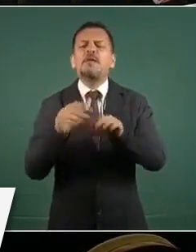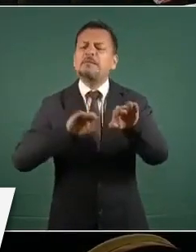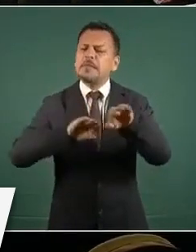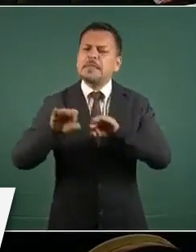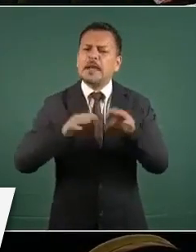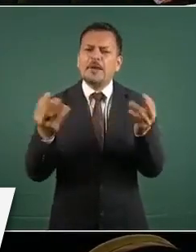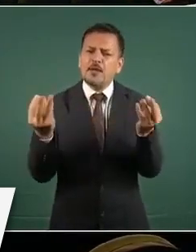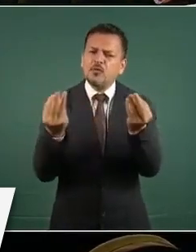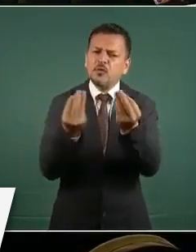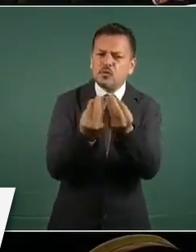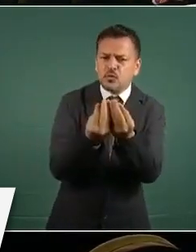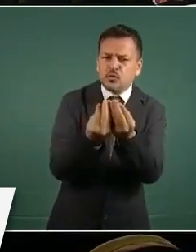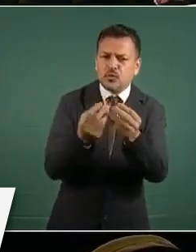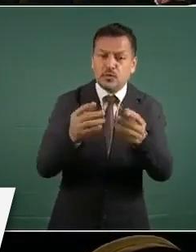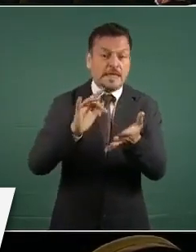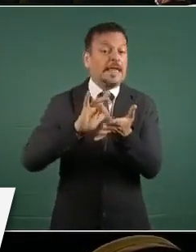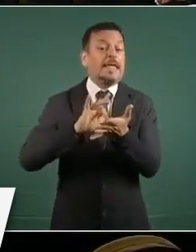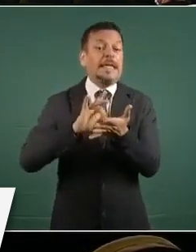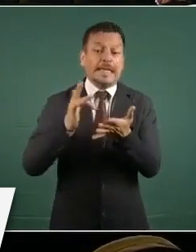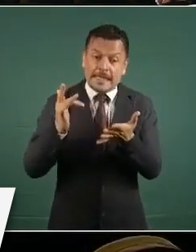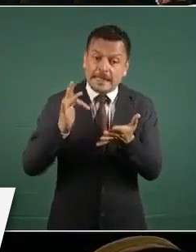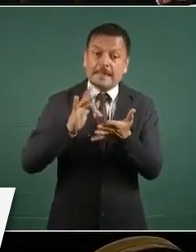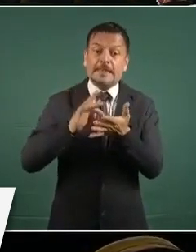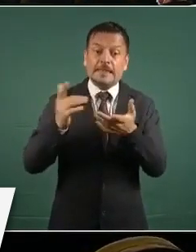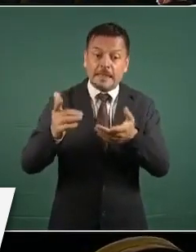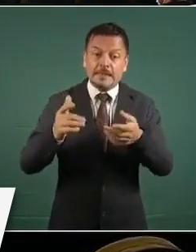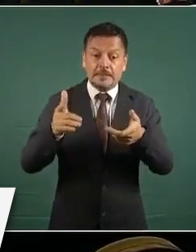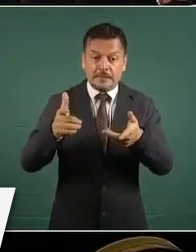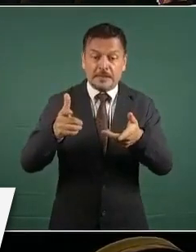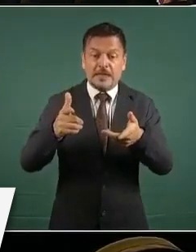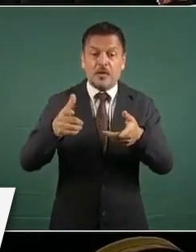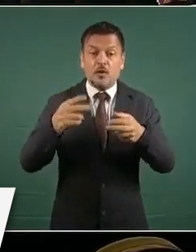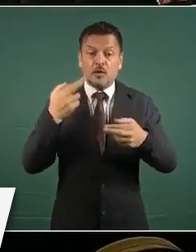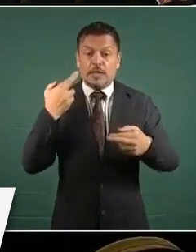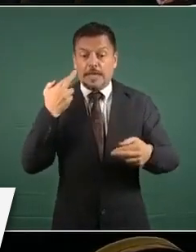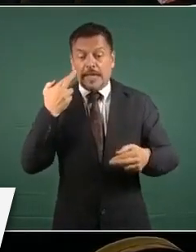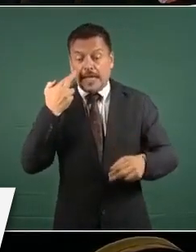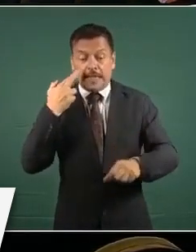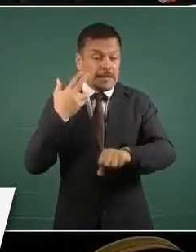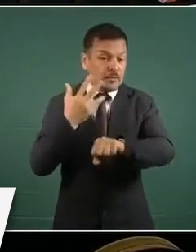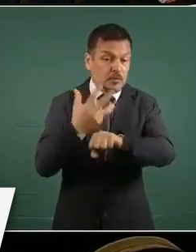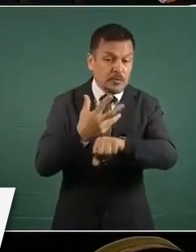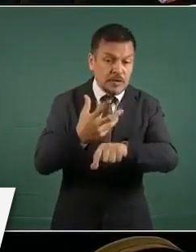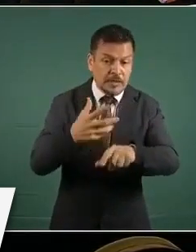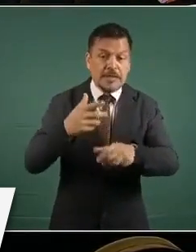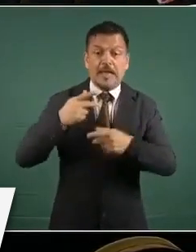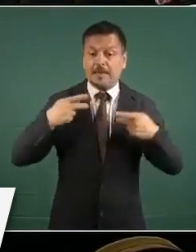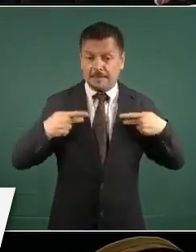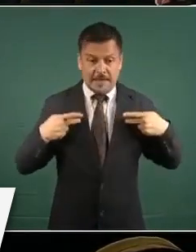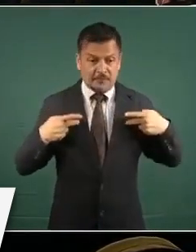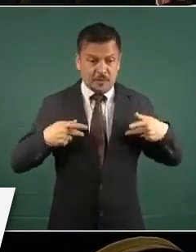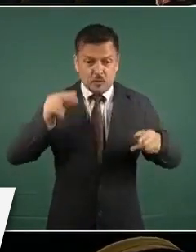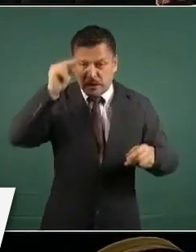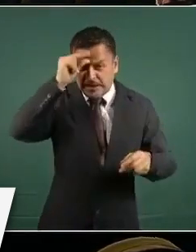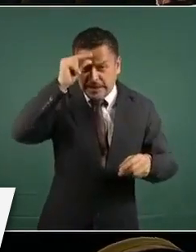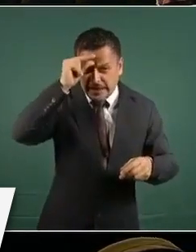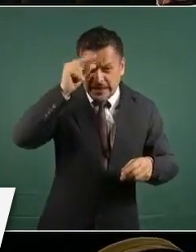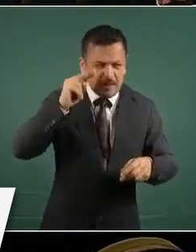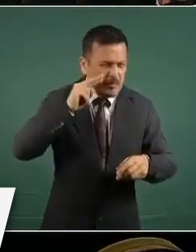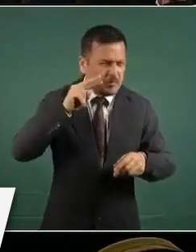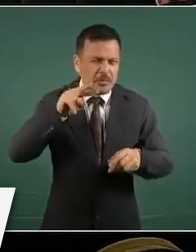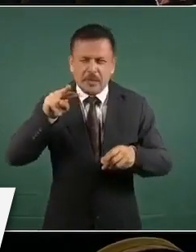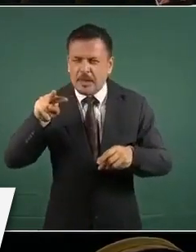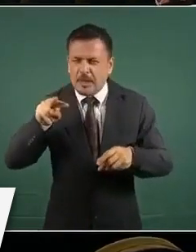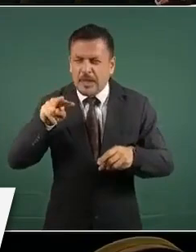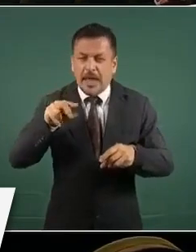y gracias a los titulares de los grupos de inteligencia en el estado de hidalgo se ha logrado determinar los